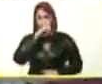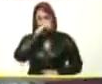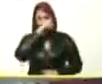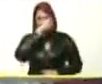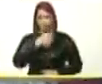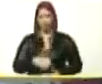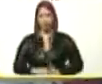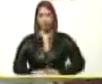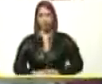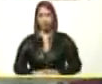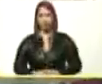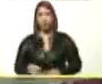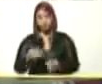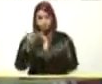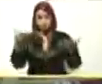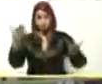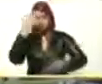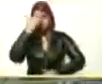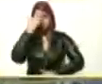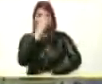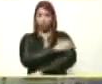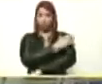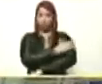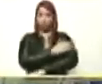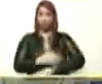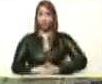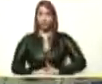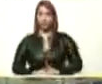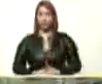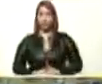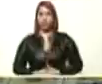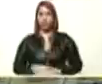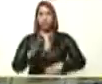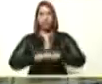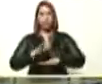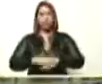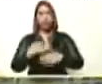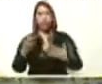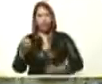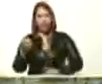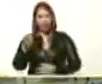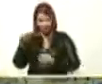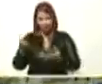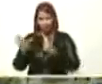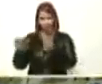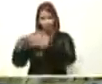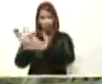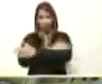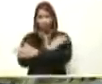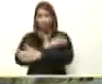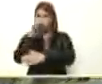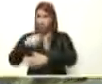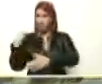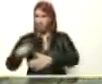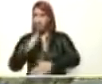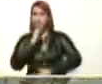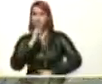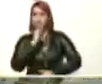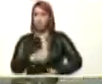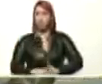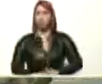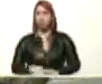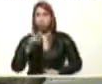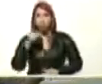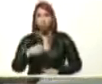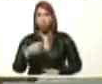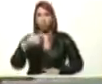ellos lo sabían, porque ellos también, tienen información, mediciones,